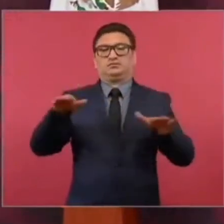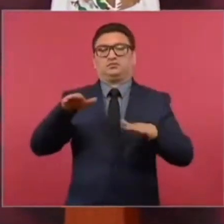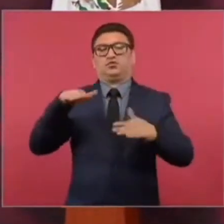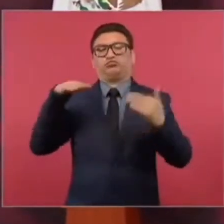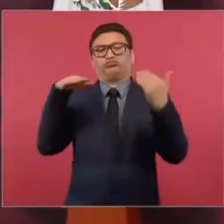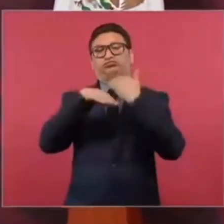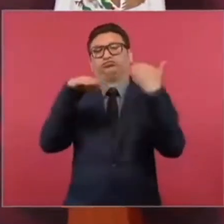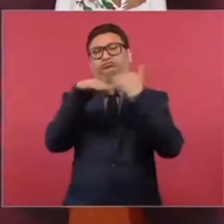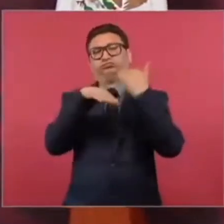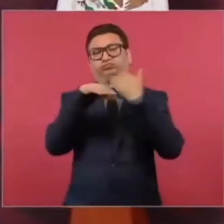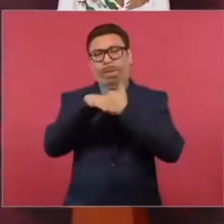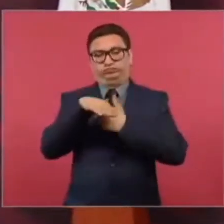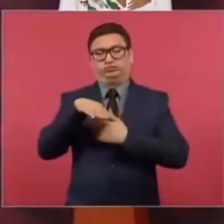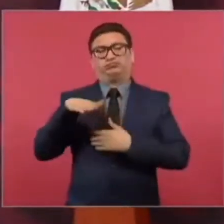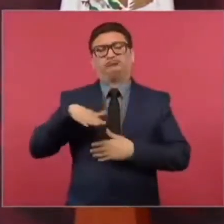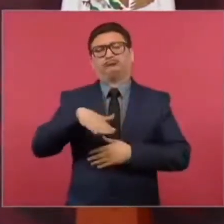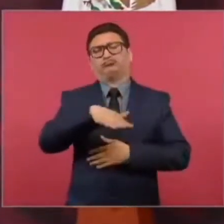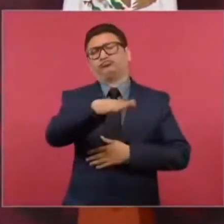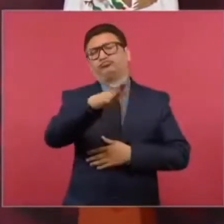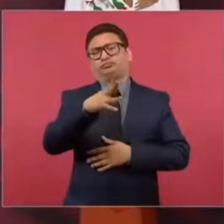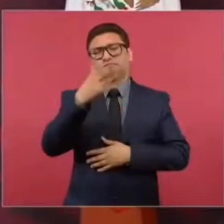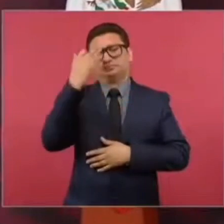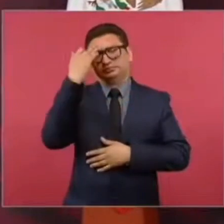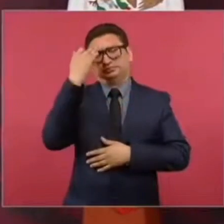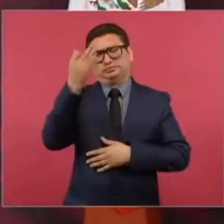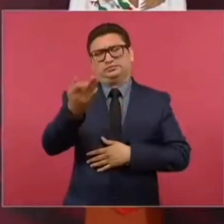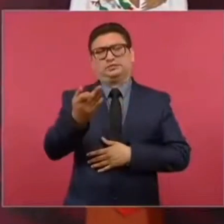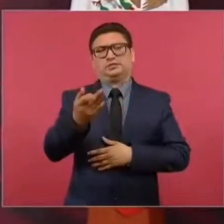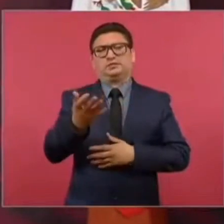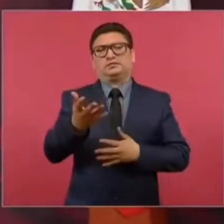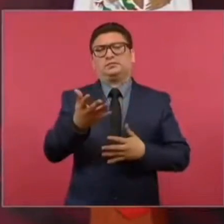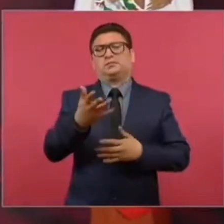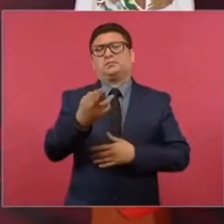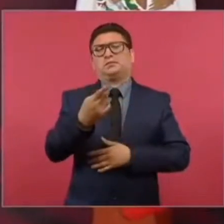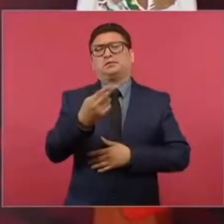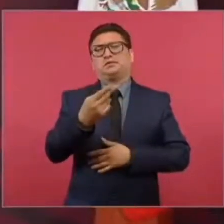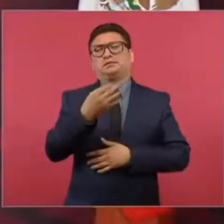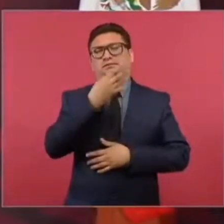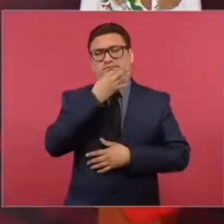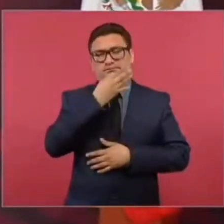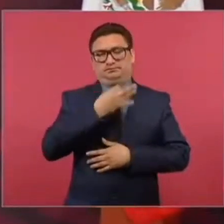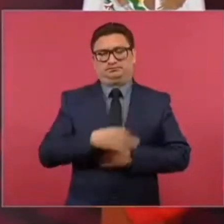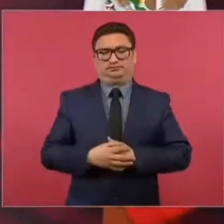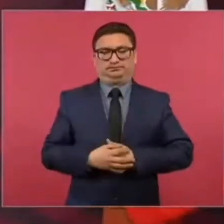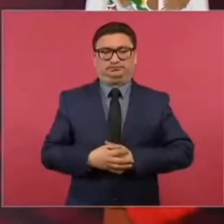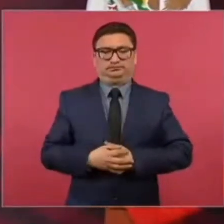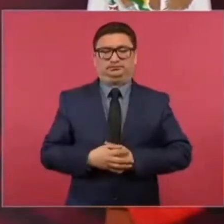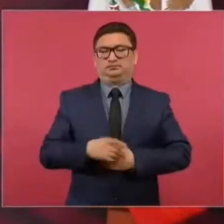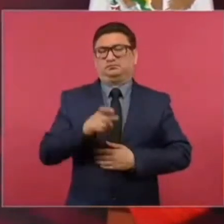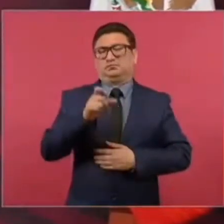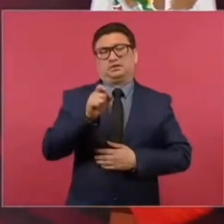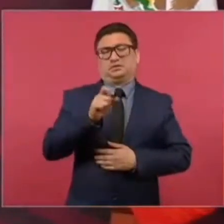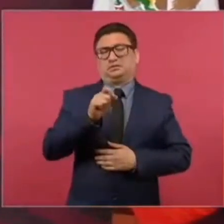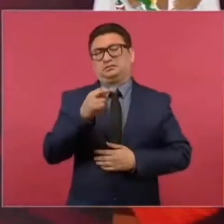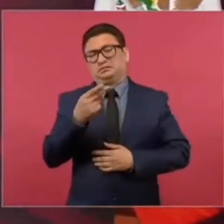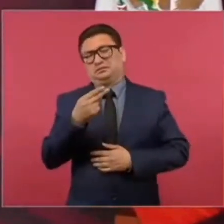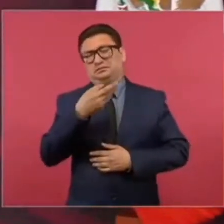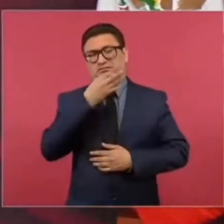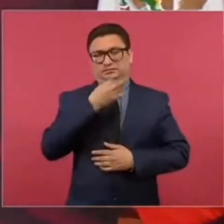vía, se están haciendo 25 minutos, 20, 25